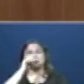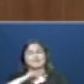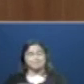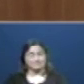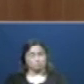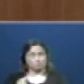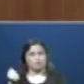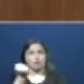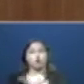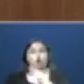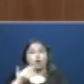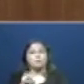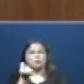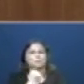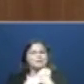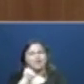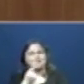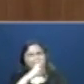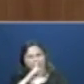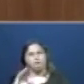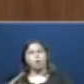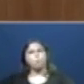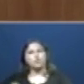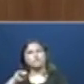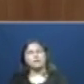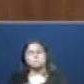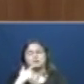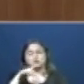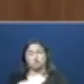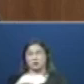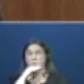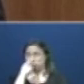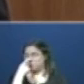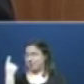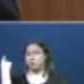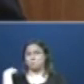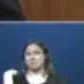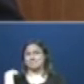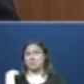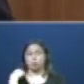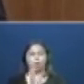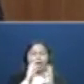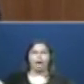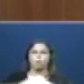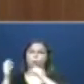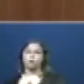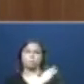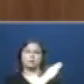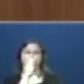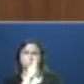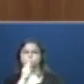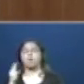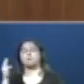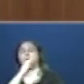financiera fue también objeto del acuerdo político suscrito en octubre pasado con el partido popular y con el partido